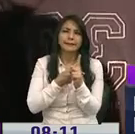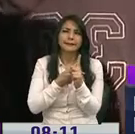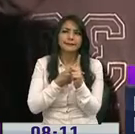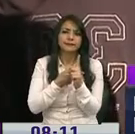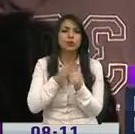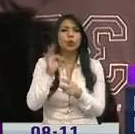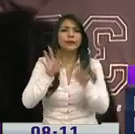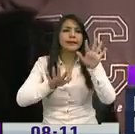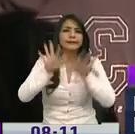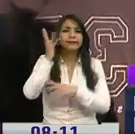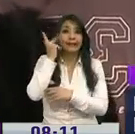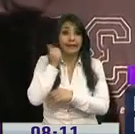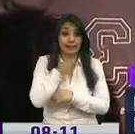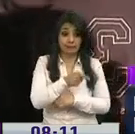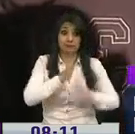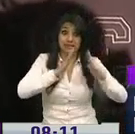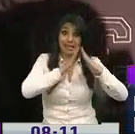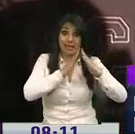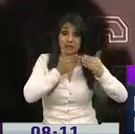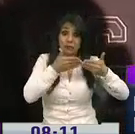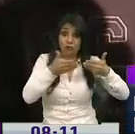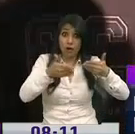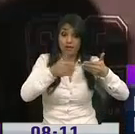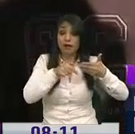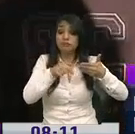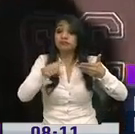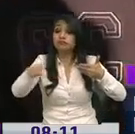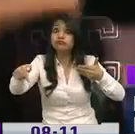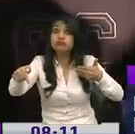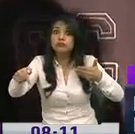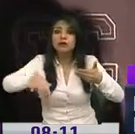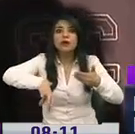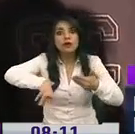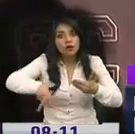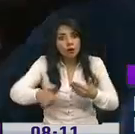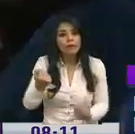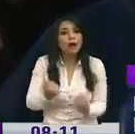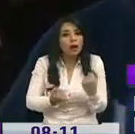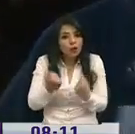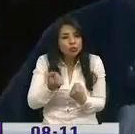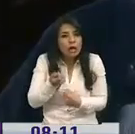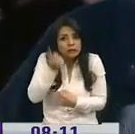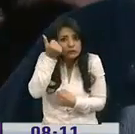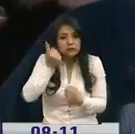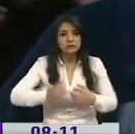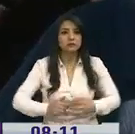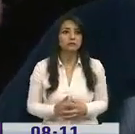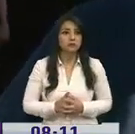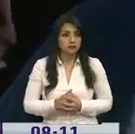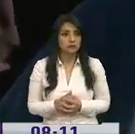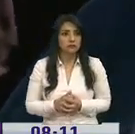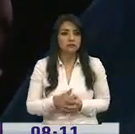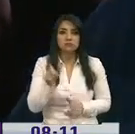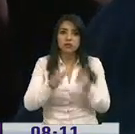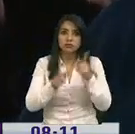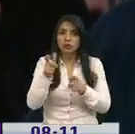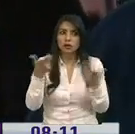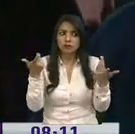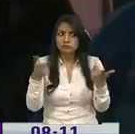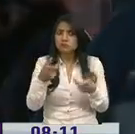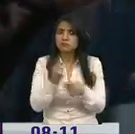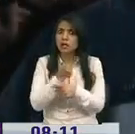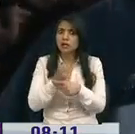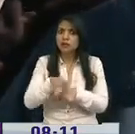15 días, de ahí de mi puerta, quisieron robar un carro. Tiene carros, ¿no? Desconocidos se paran